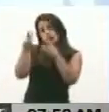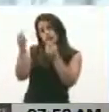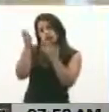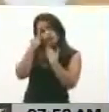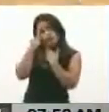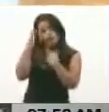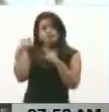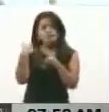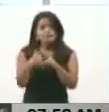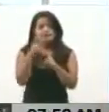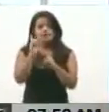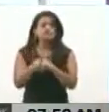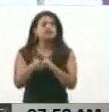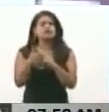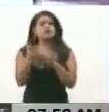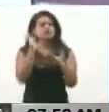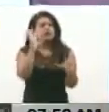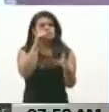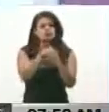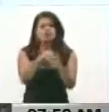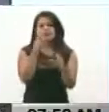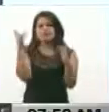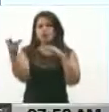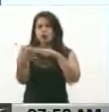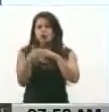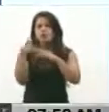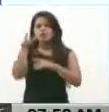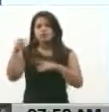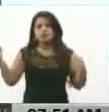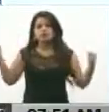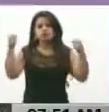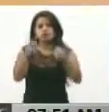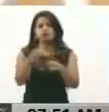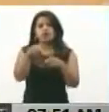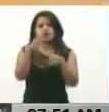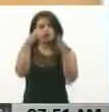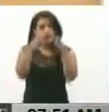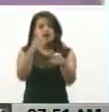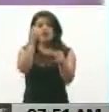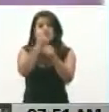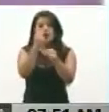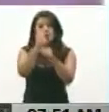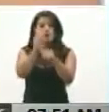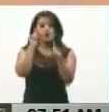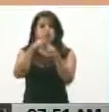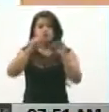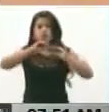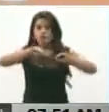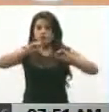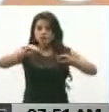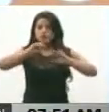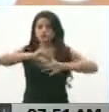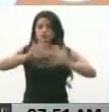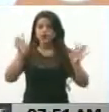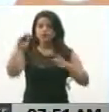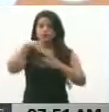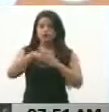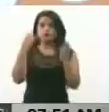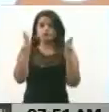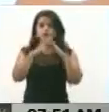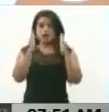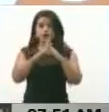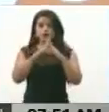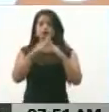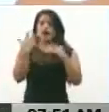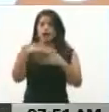cómo ha sido esa inclusión tecnológica de científicos de nuestro país para la capacitación de lo que ahora tenemos en nuestros hogares, que son los